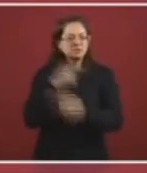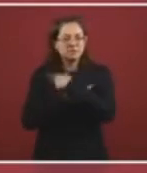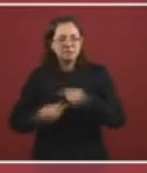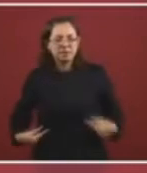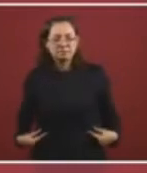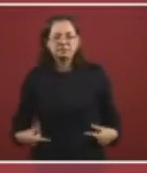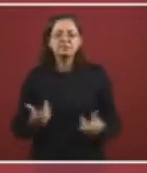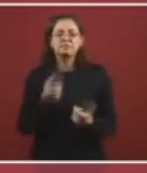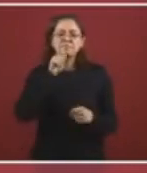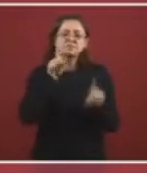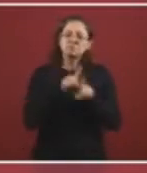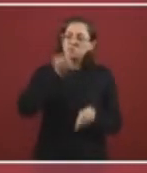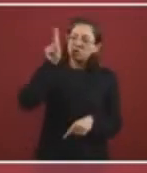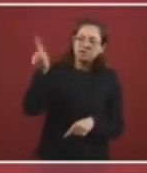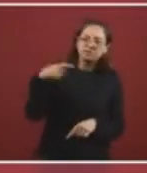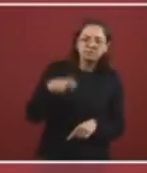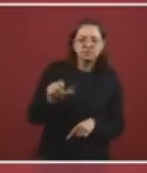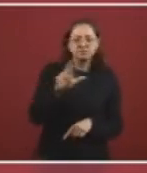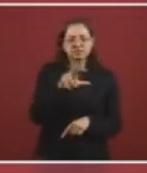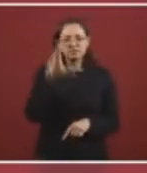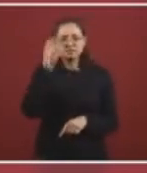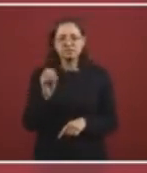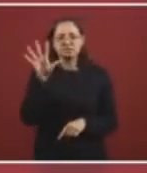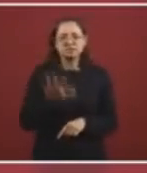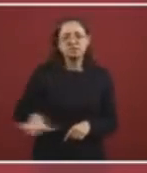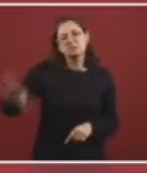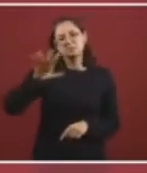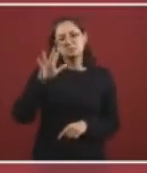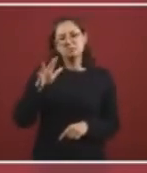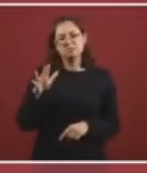Y allá en Quintana Roo, en la Siberia mexicana,